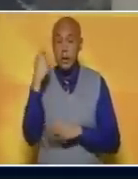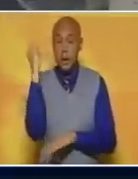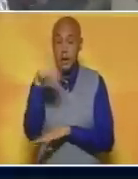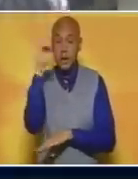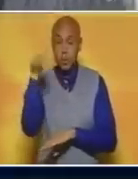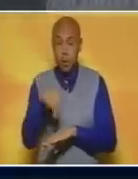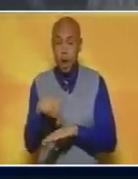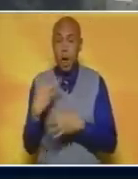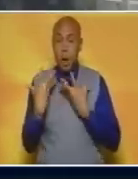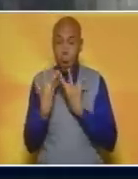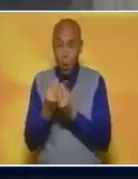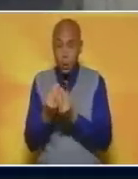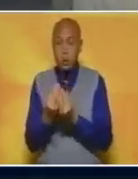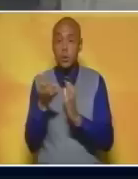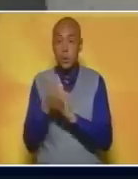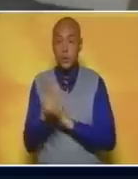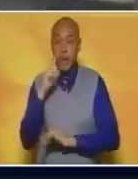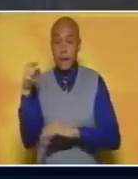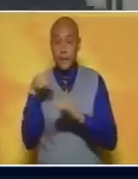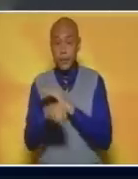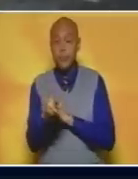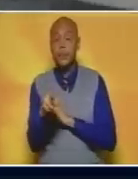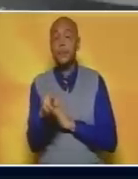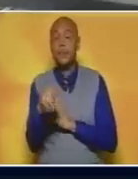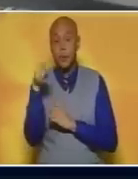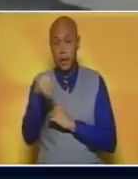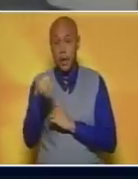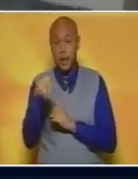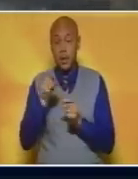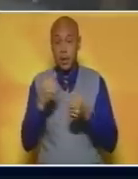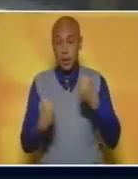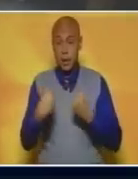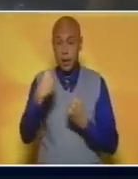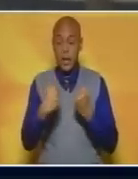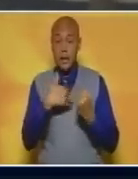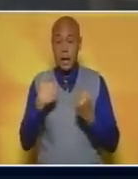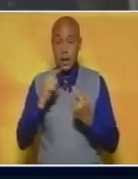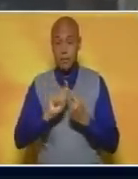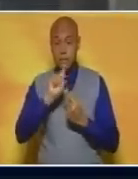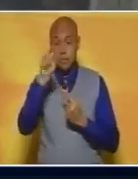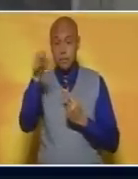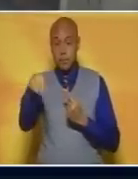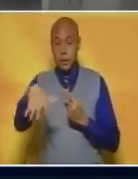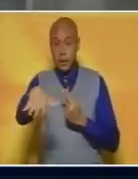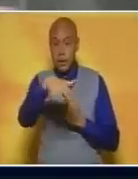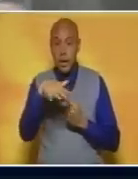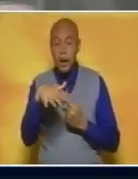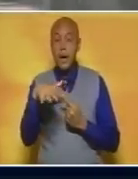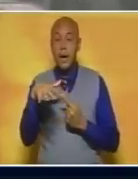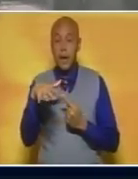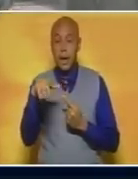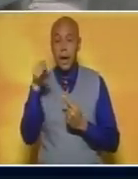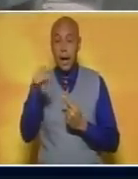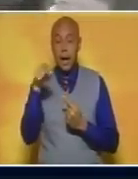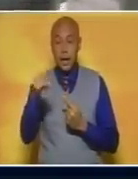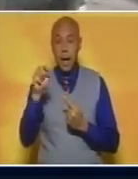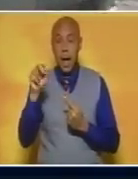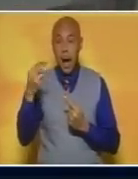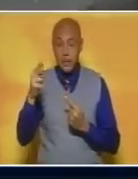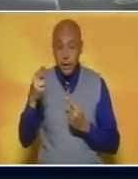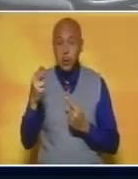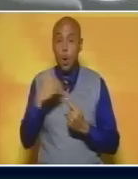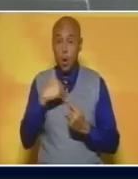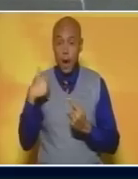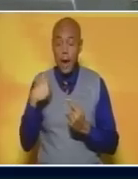Nacional que salen desde esta sede para dirigirse hacia el Hatillo, donde pues